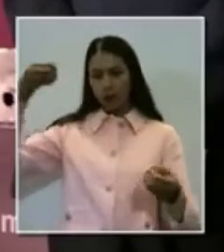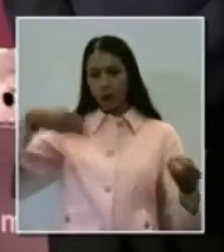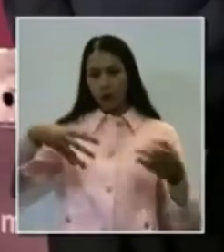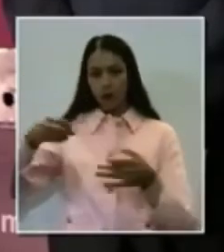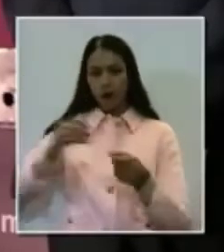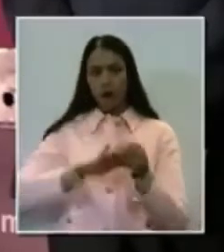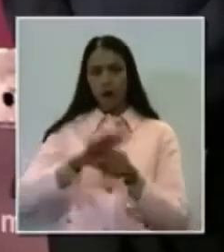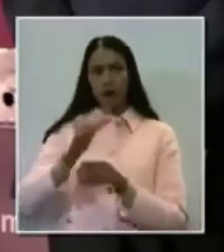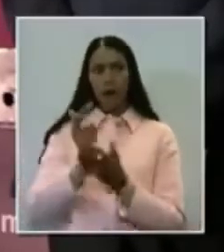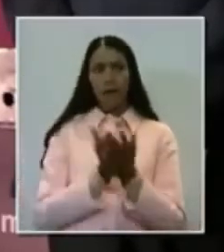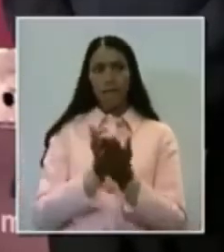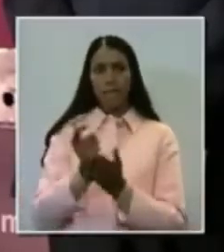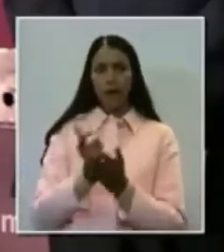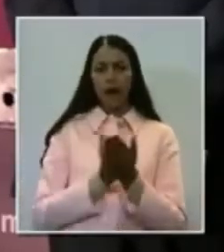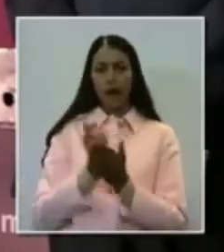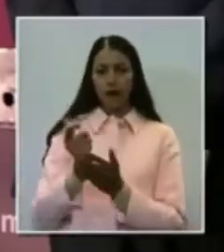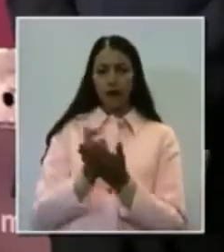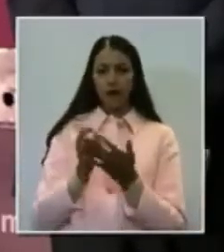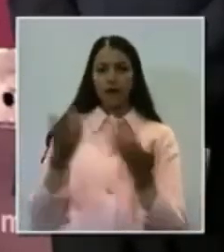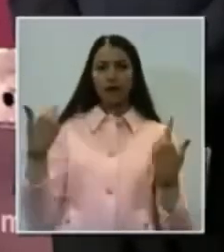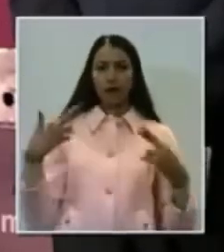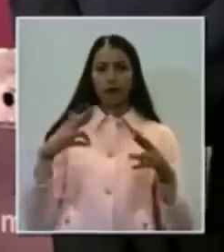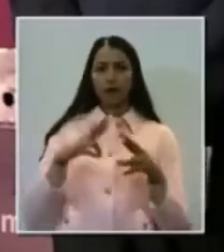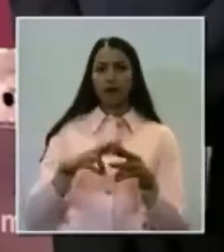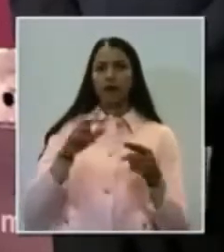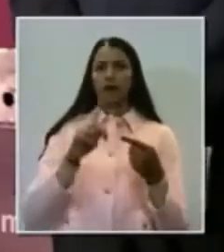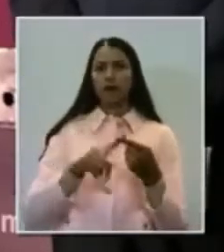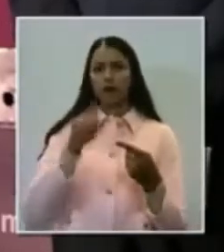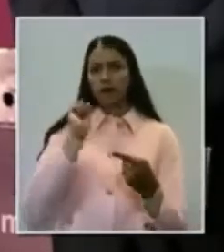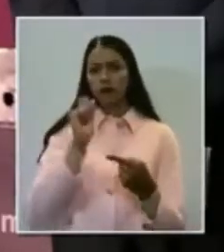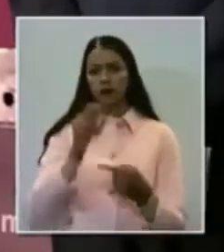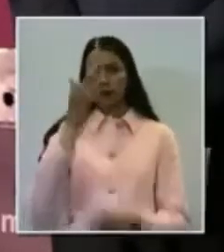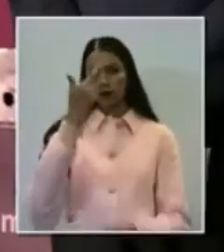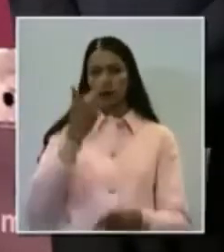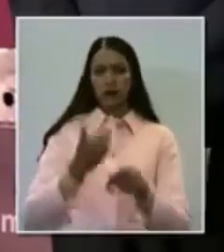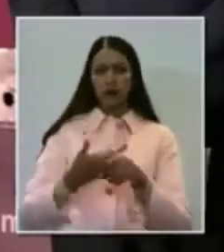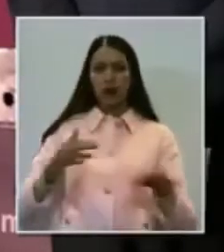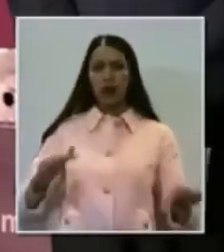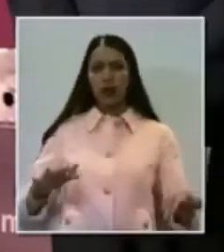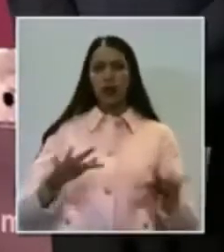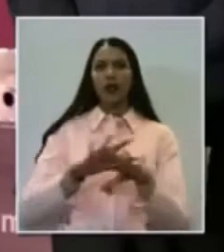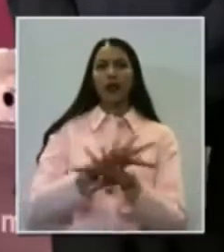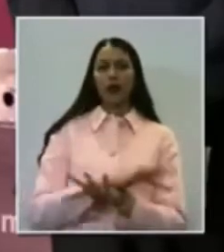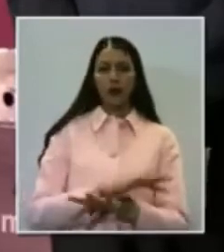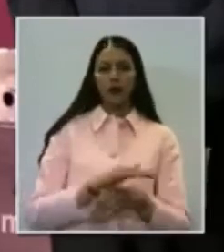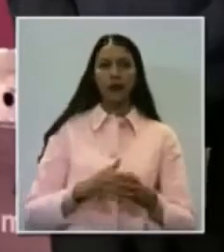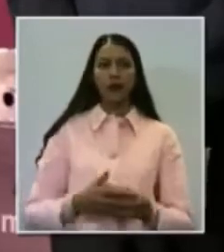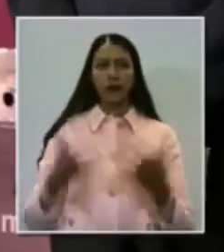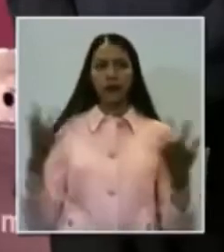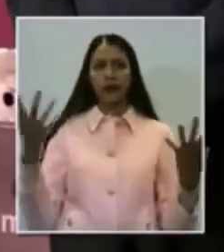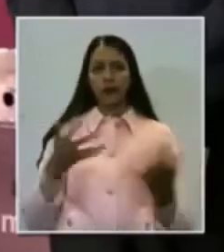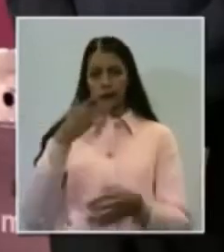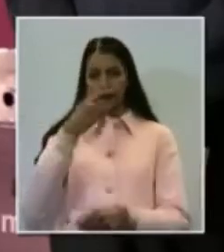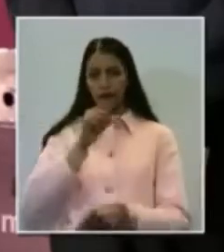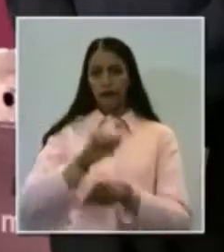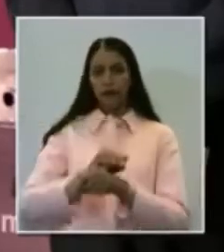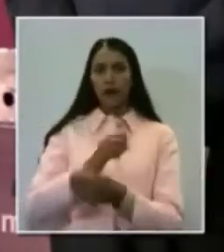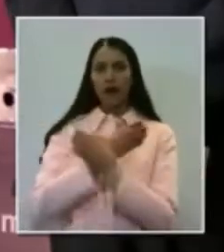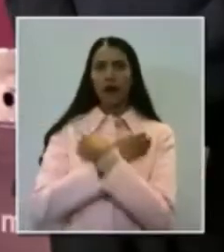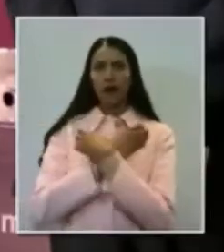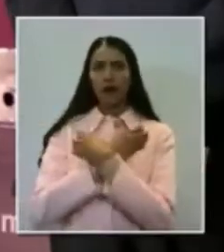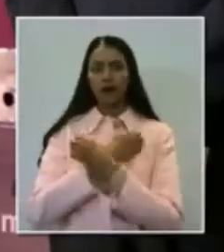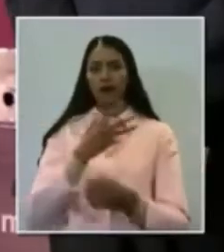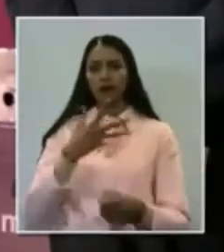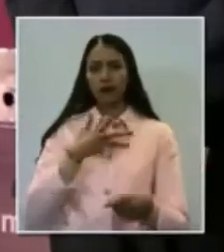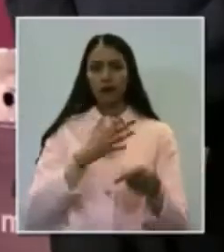de los sueldos y los salarios de los maestros. ¿Quiénes somos responsables del cambio que se genera en la Secretaría de Educación? Aquí